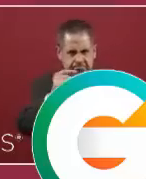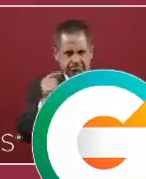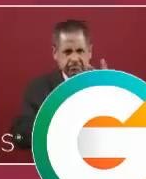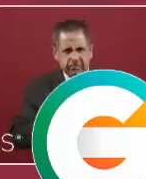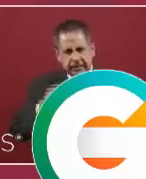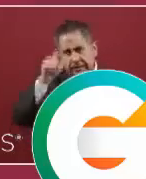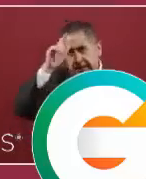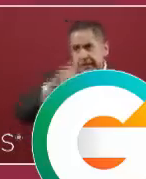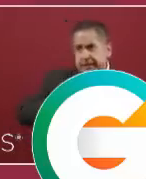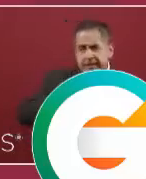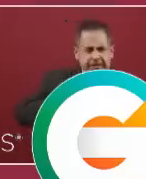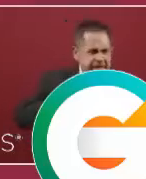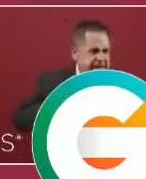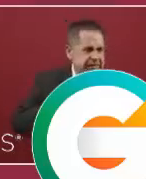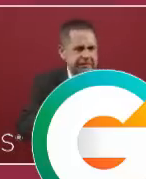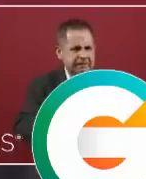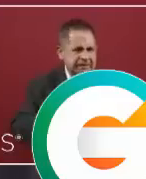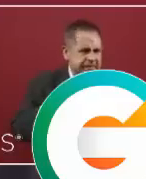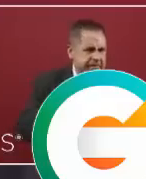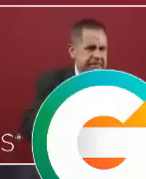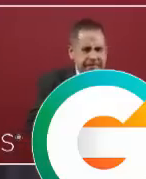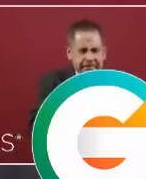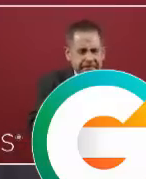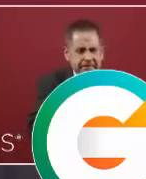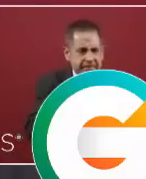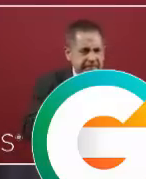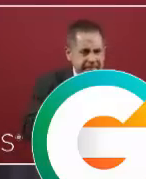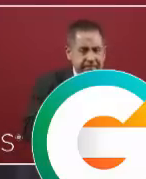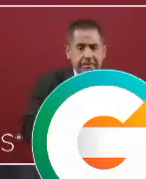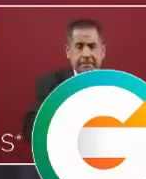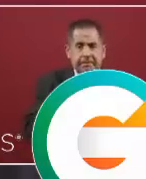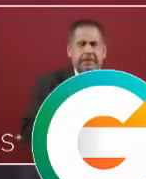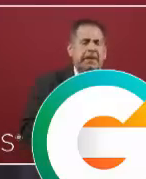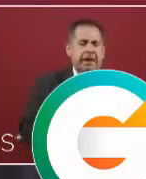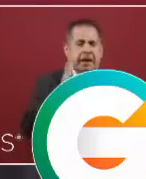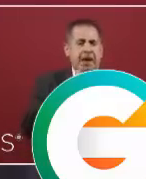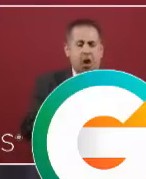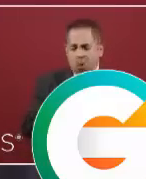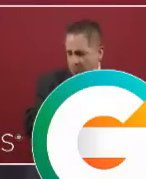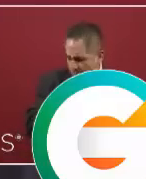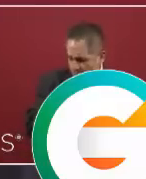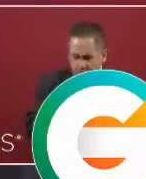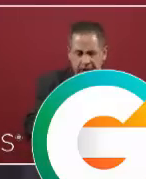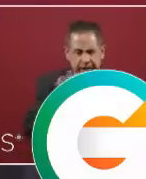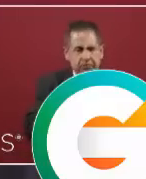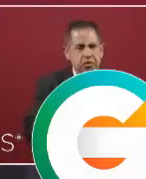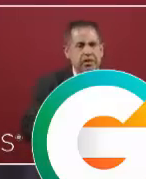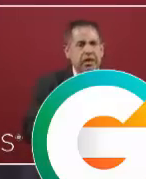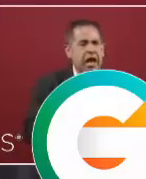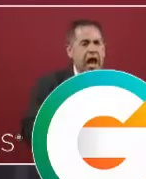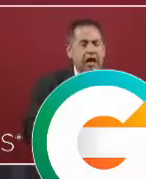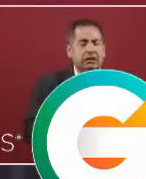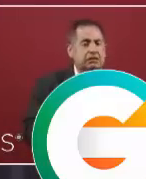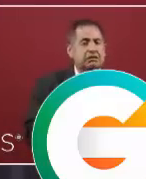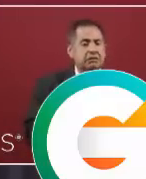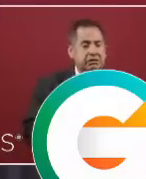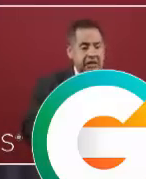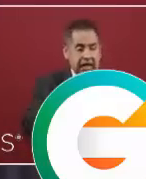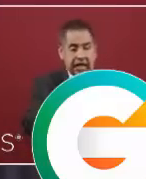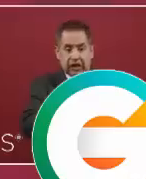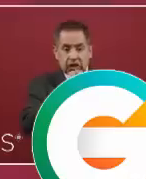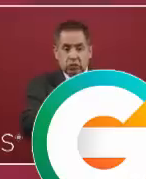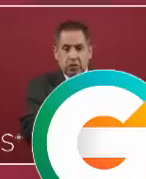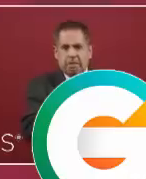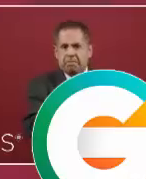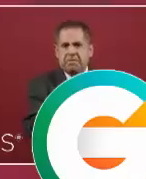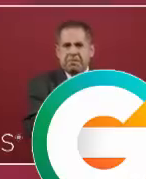espirituales, vamos a poder enfrentar el grave problema de la inseguridad y